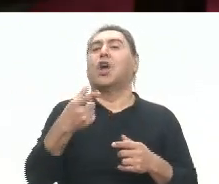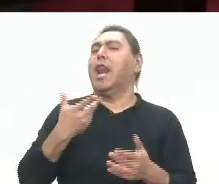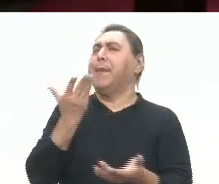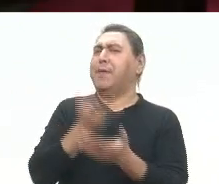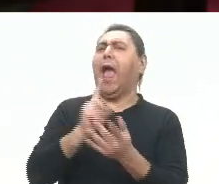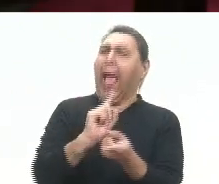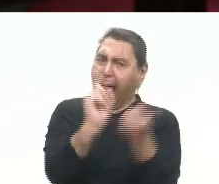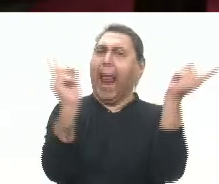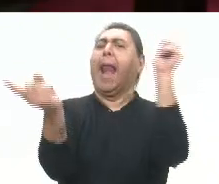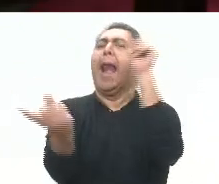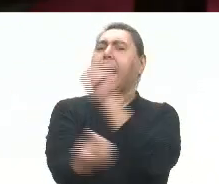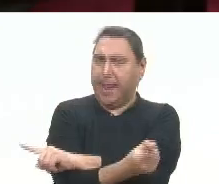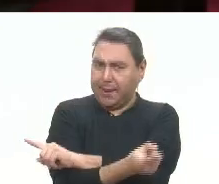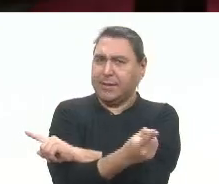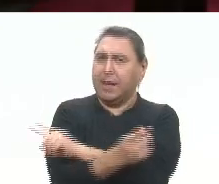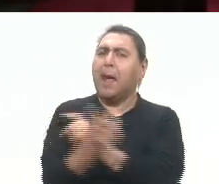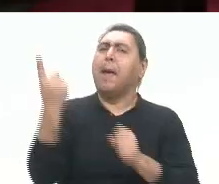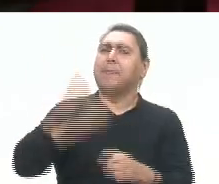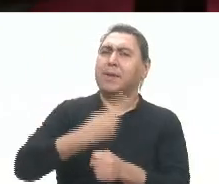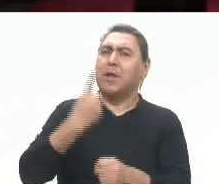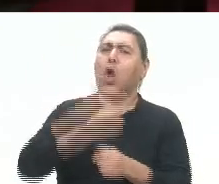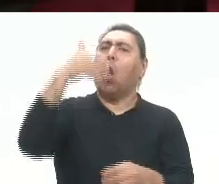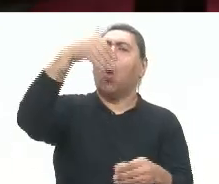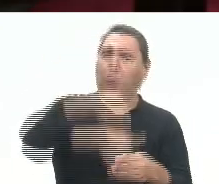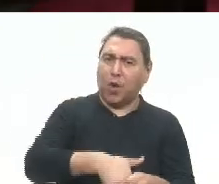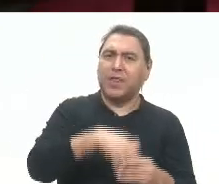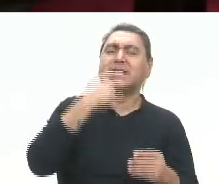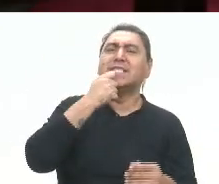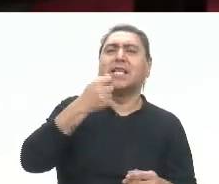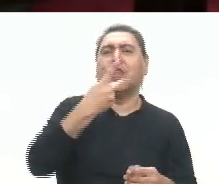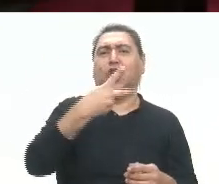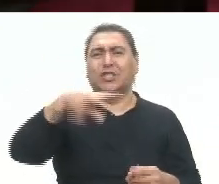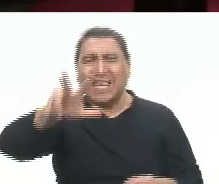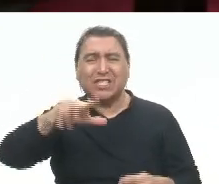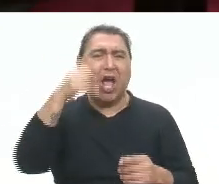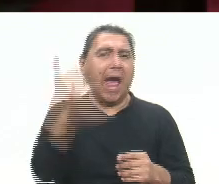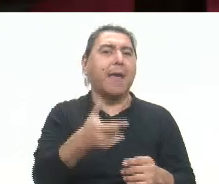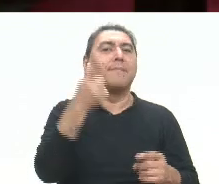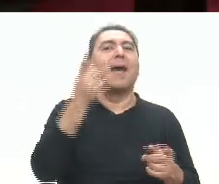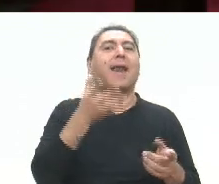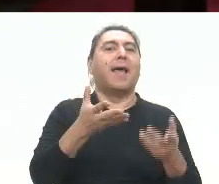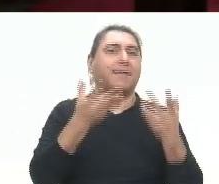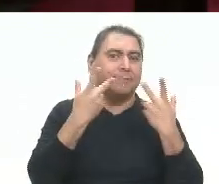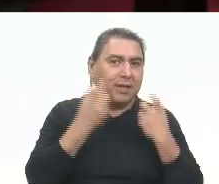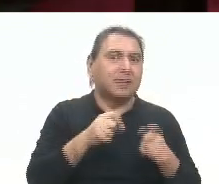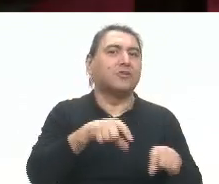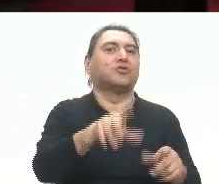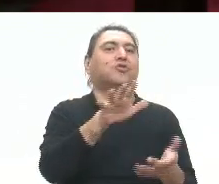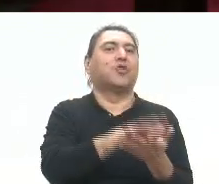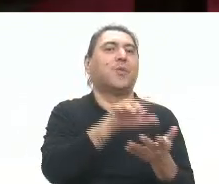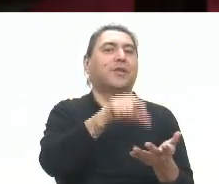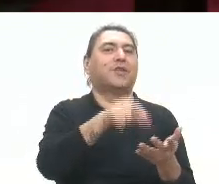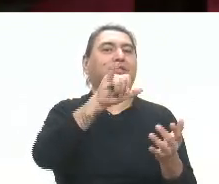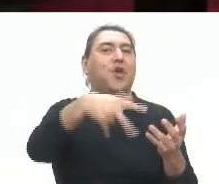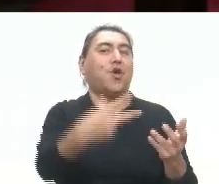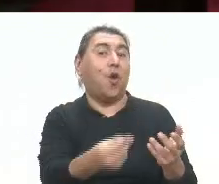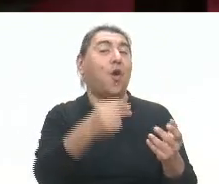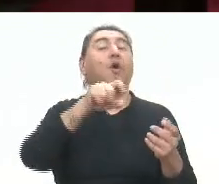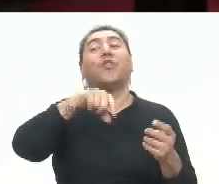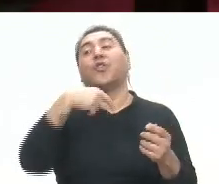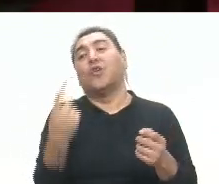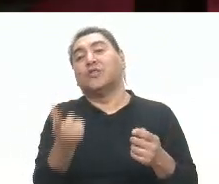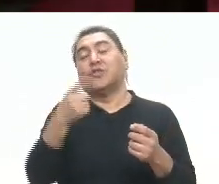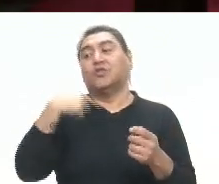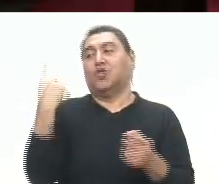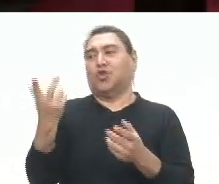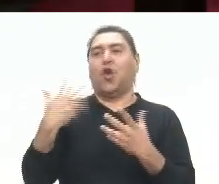revés. Que vote primero si tenemos dos tercios para el tratamiento ya, ¿verdad? Ponga en consideración eso. Y si no, nosotros vamos